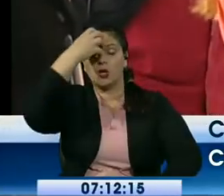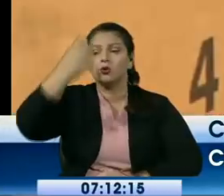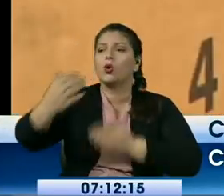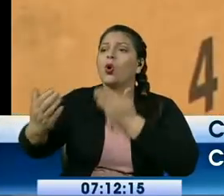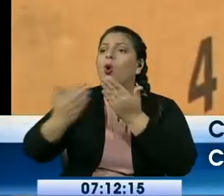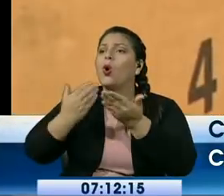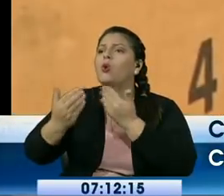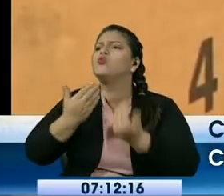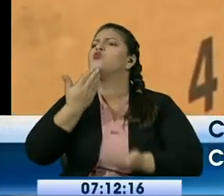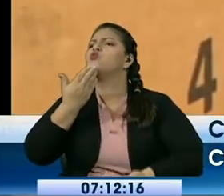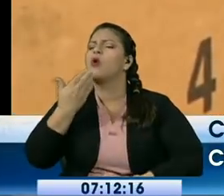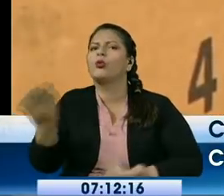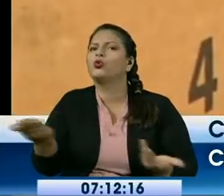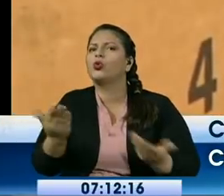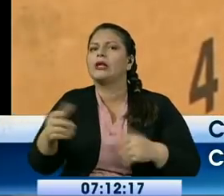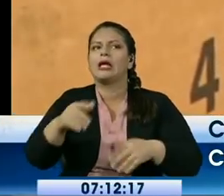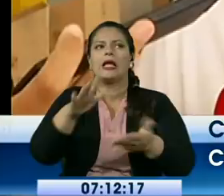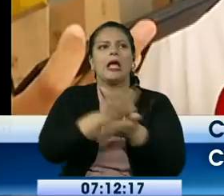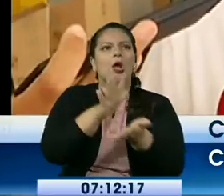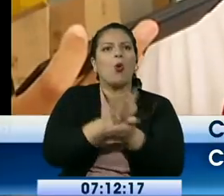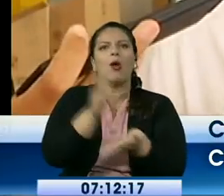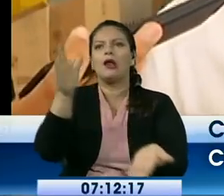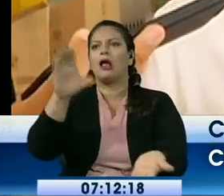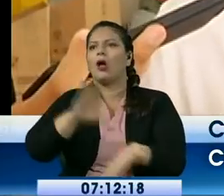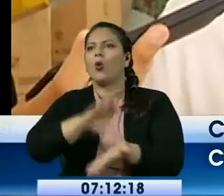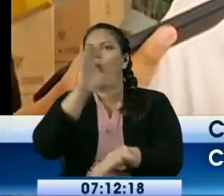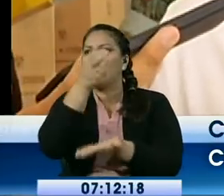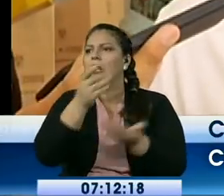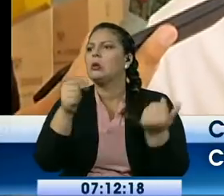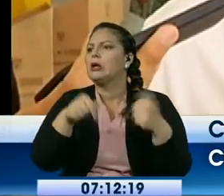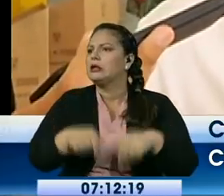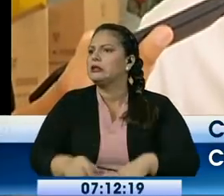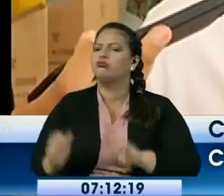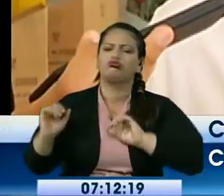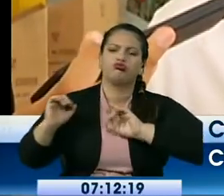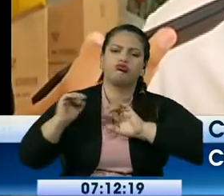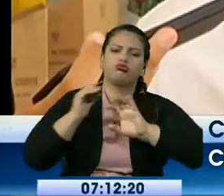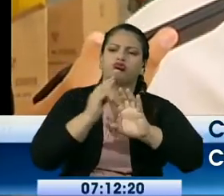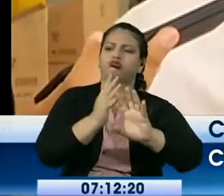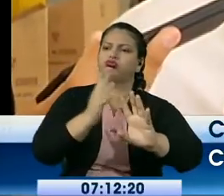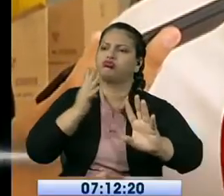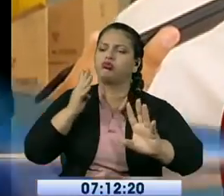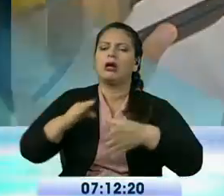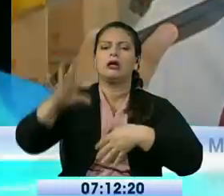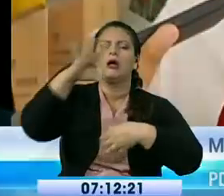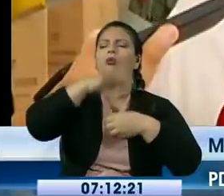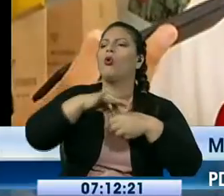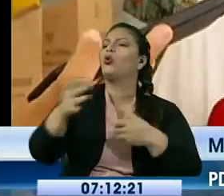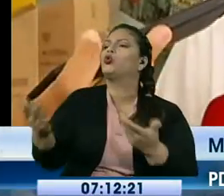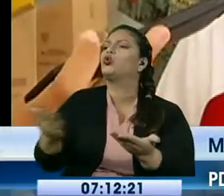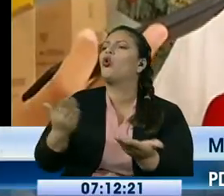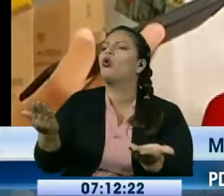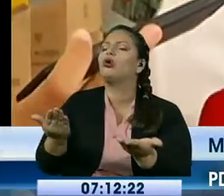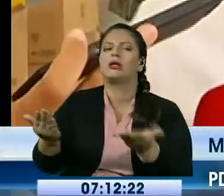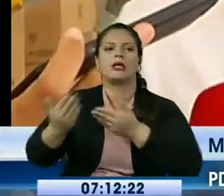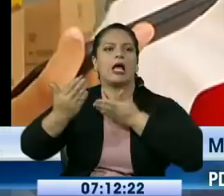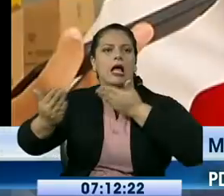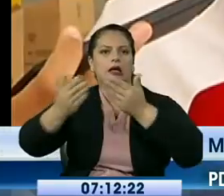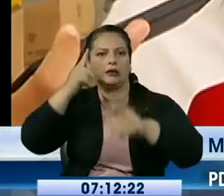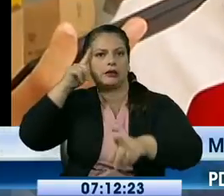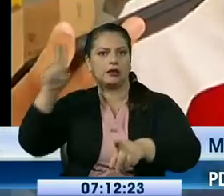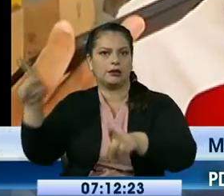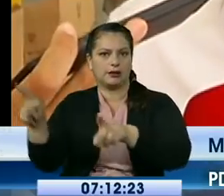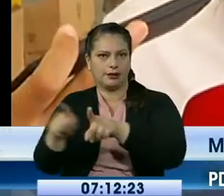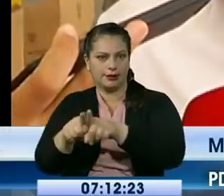el próximo 4 de febrero. Por ejemplo, hubo recintos electorales que no abrieron. Nos hemos reunido en el transcurso de la semana con